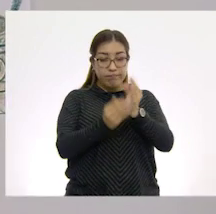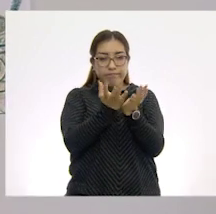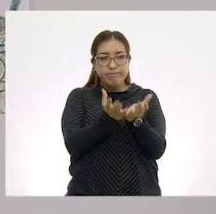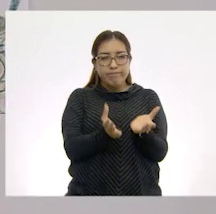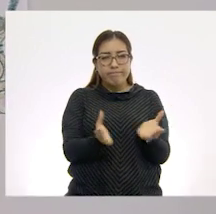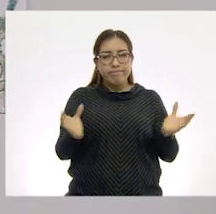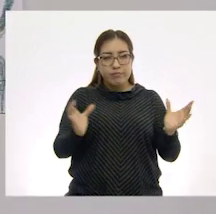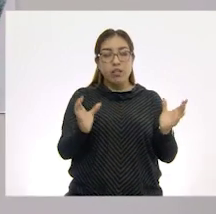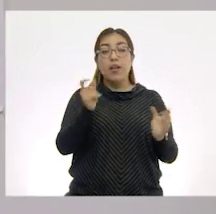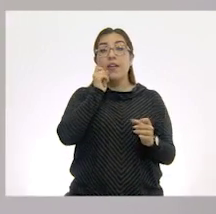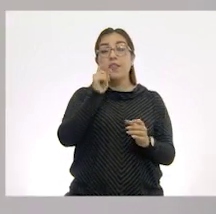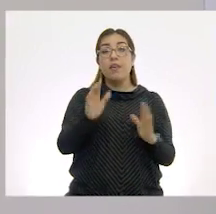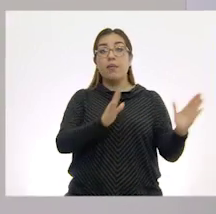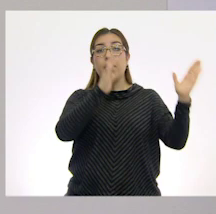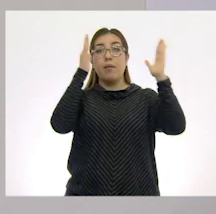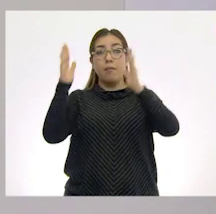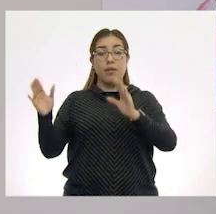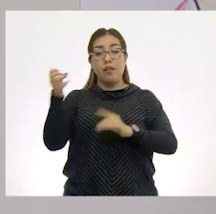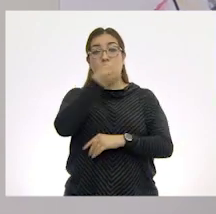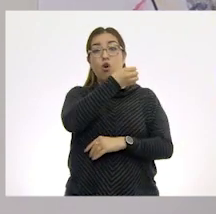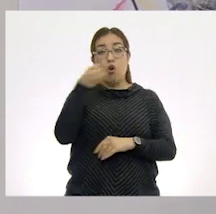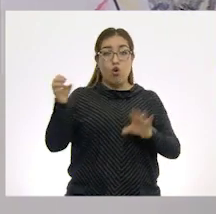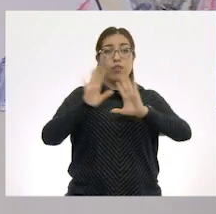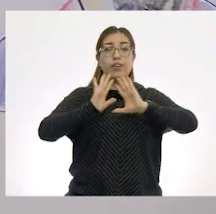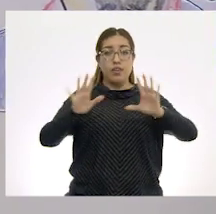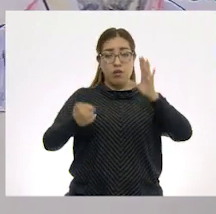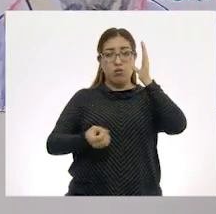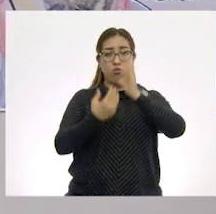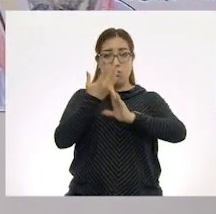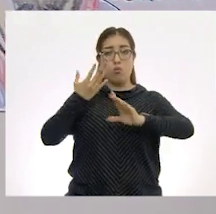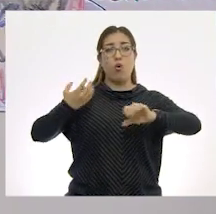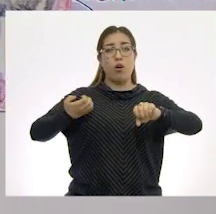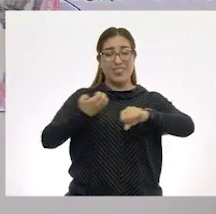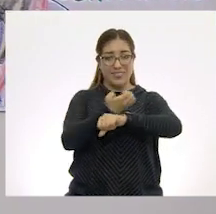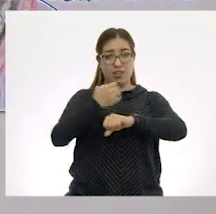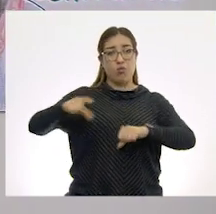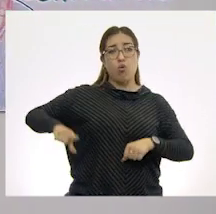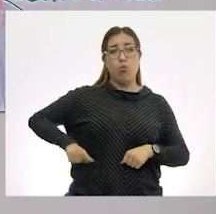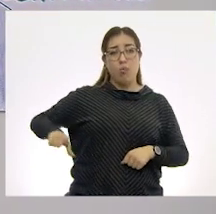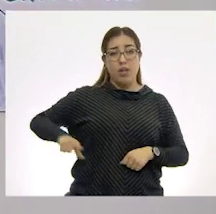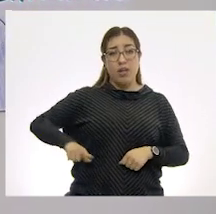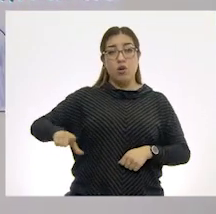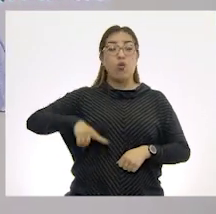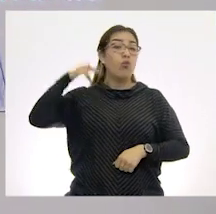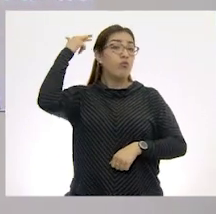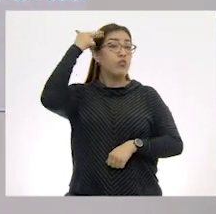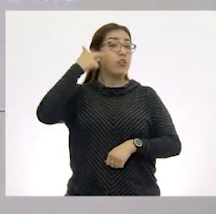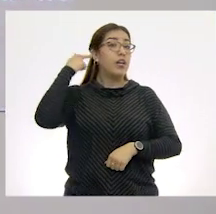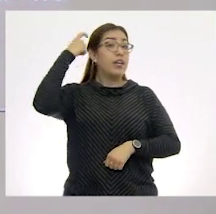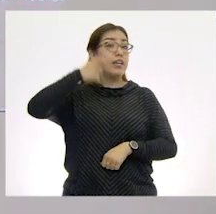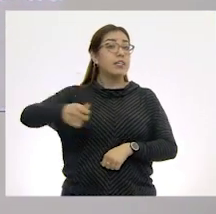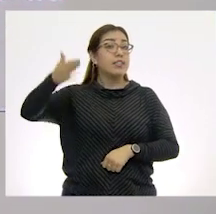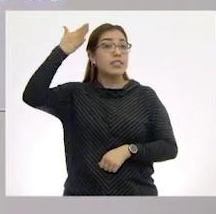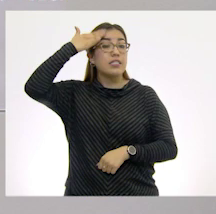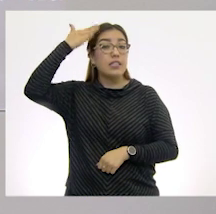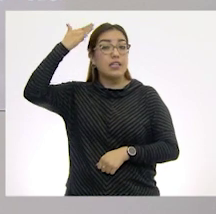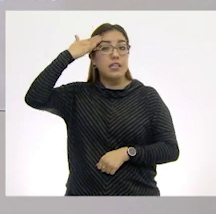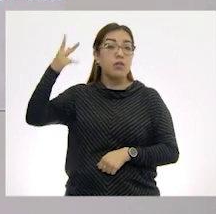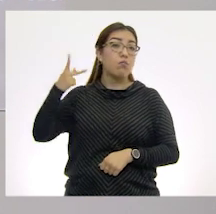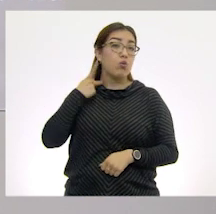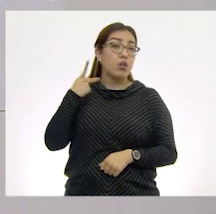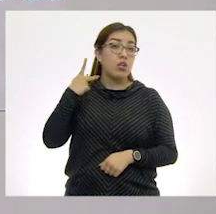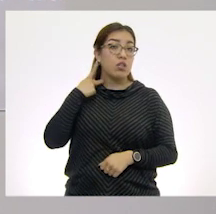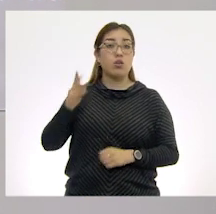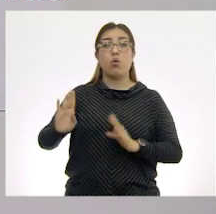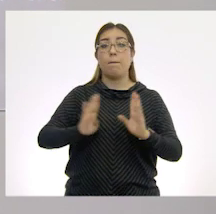Se organizaron en estado o gobierno donde el rey era el líder y el político religioso y militar. Era